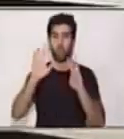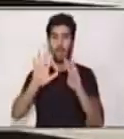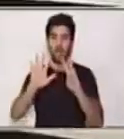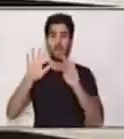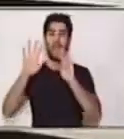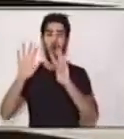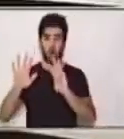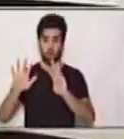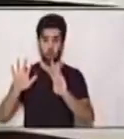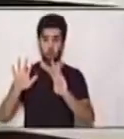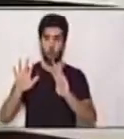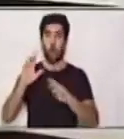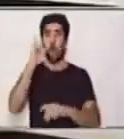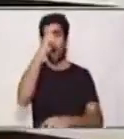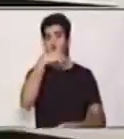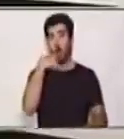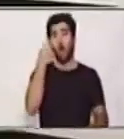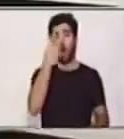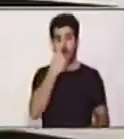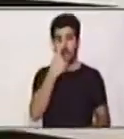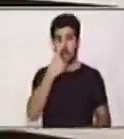30.78 horas